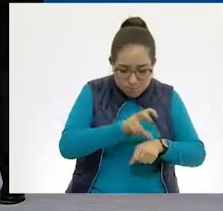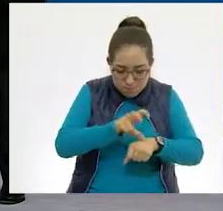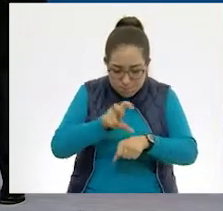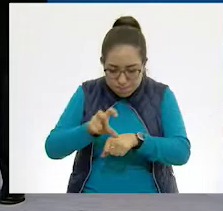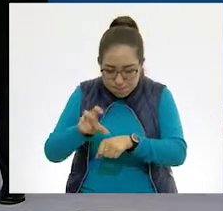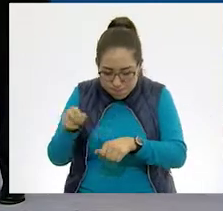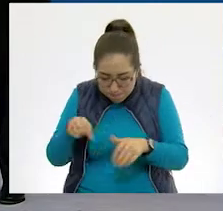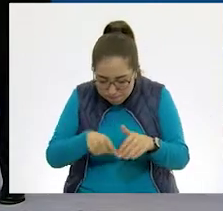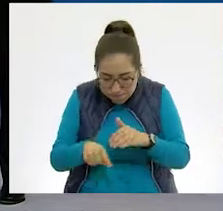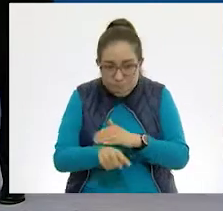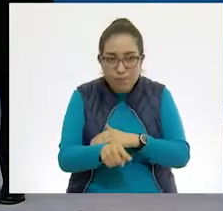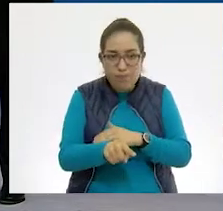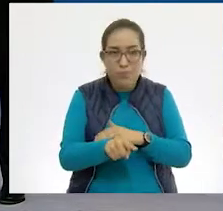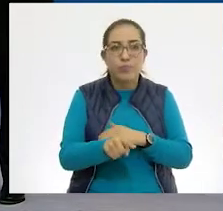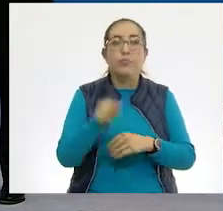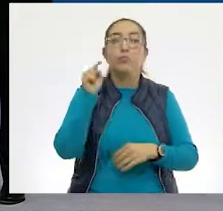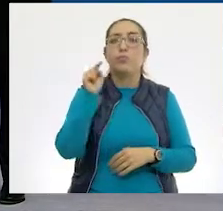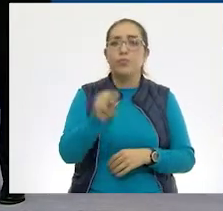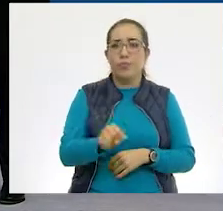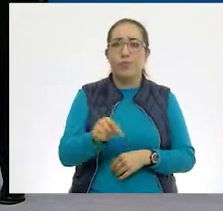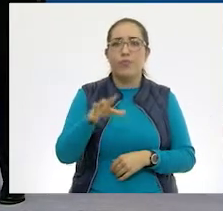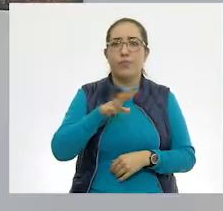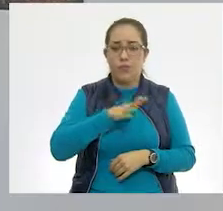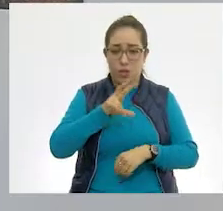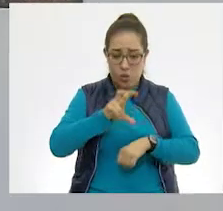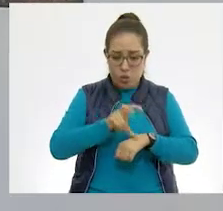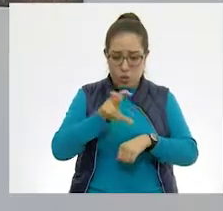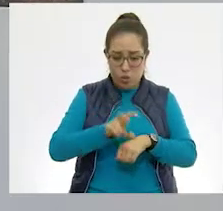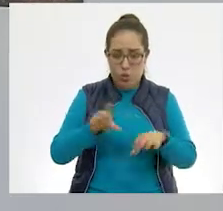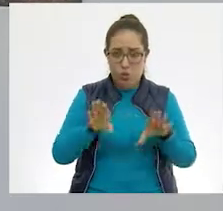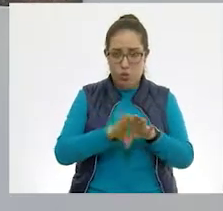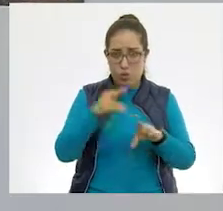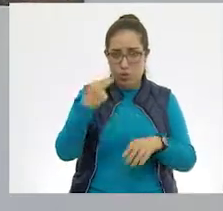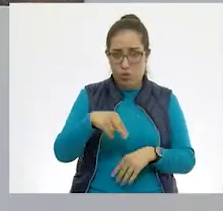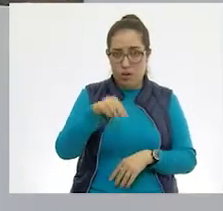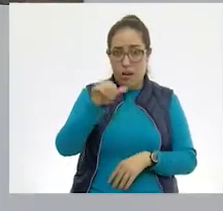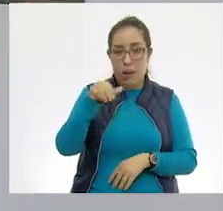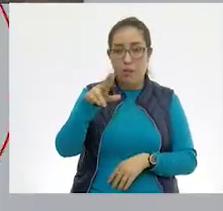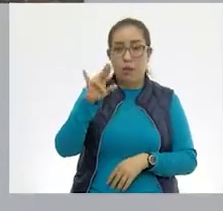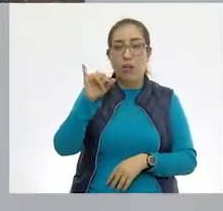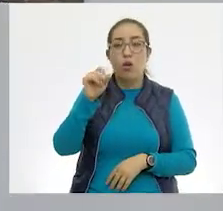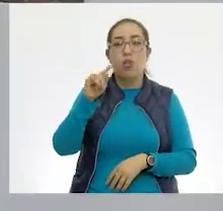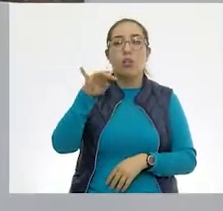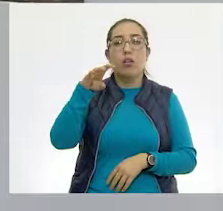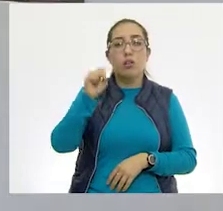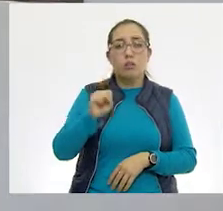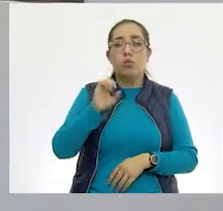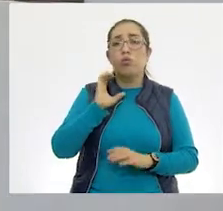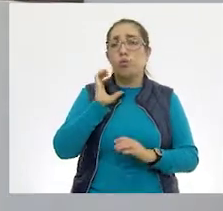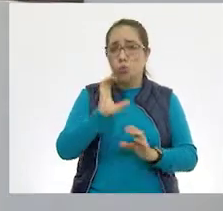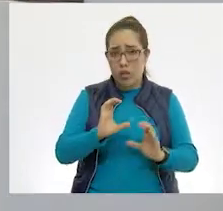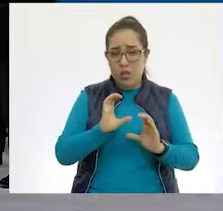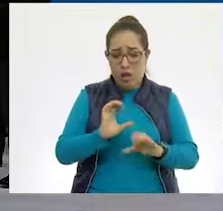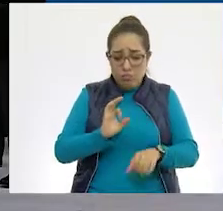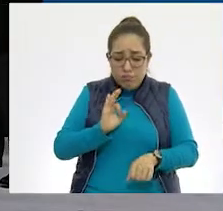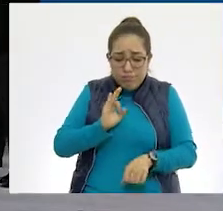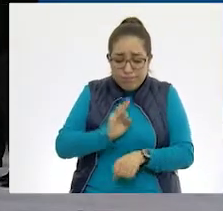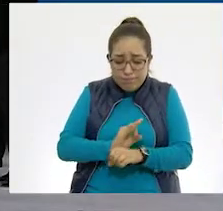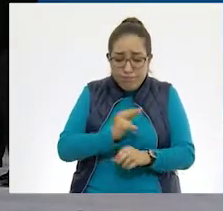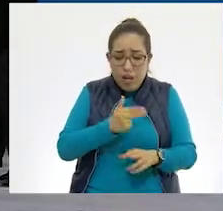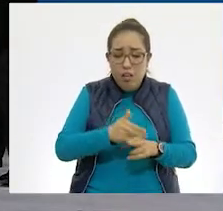Muy bien. Este va. Ponen huevos amnióticos y algunos los cuidan hasta su eclosión.